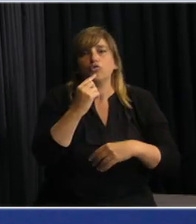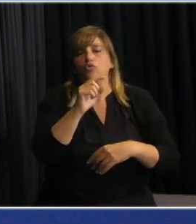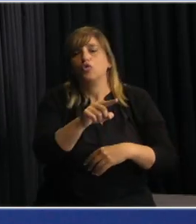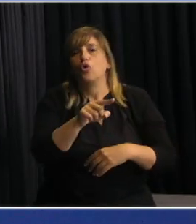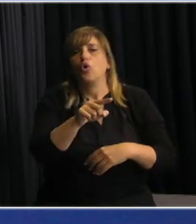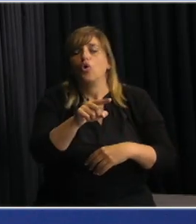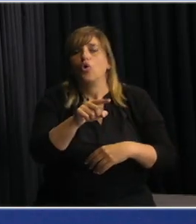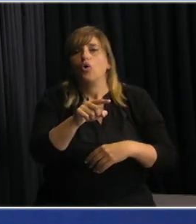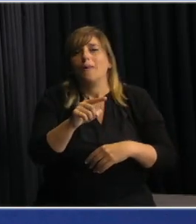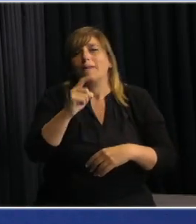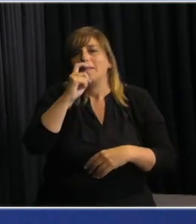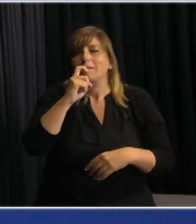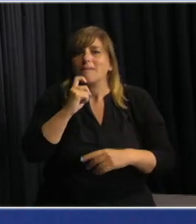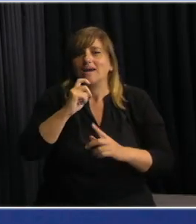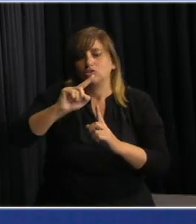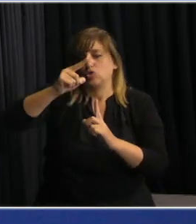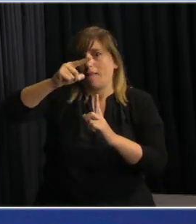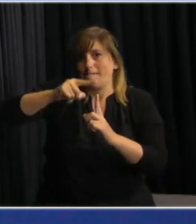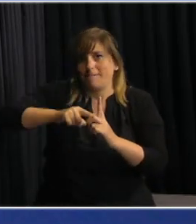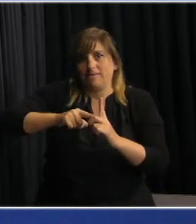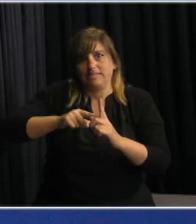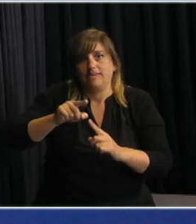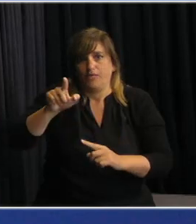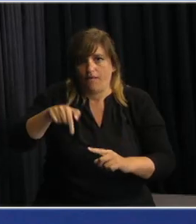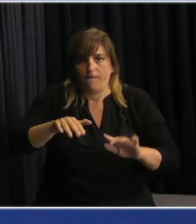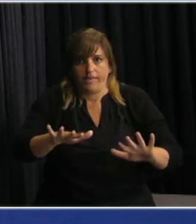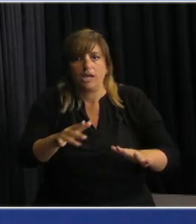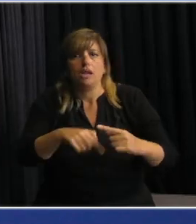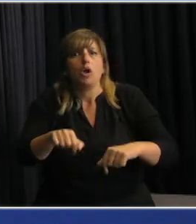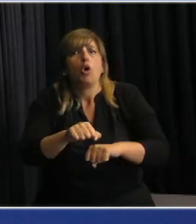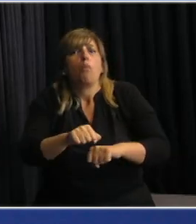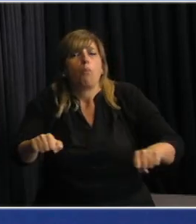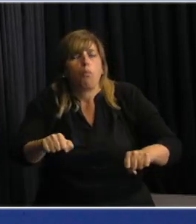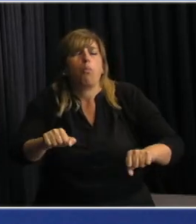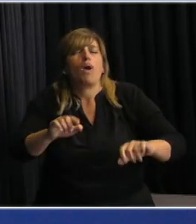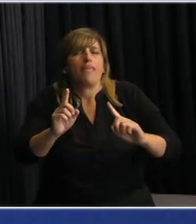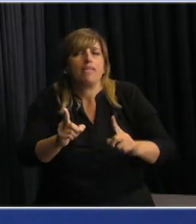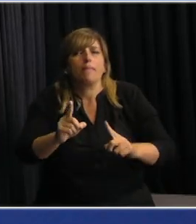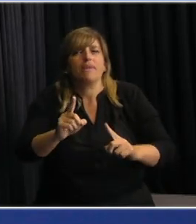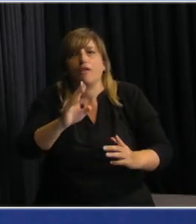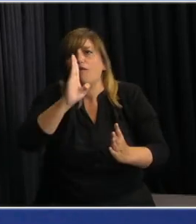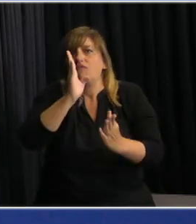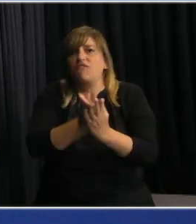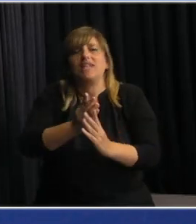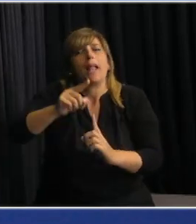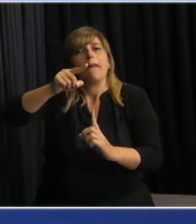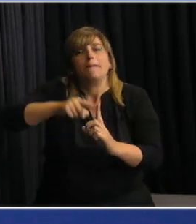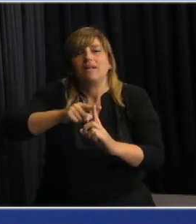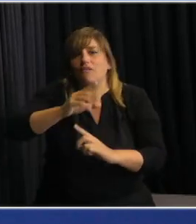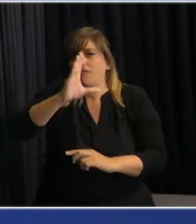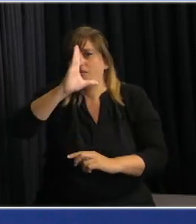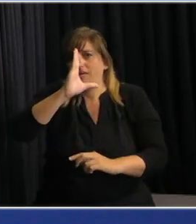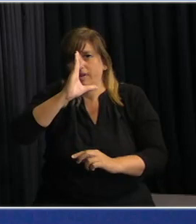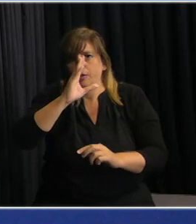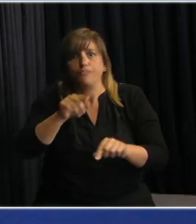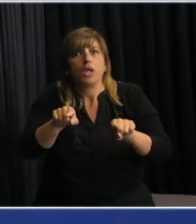marzo. No nos amputamos la posibilidad de que sea sobre fin de febrero. Lo